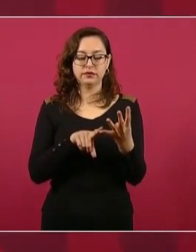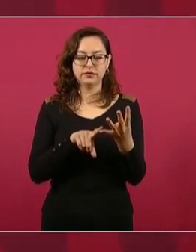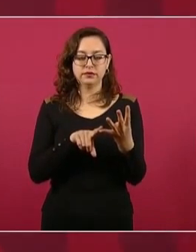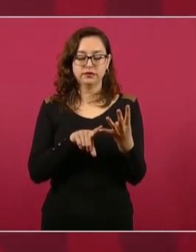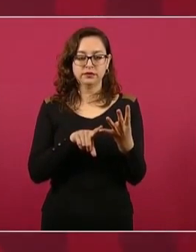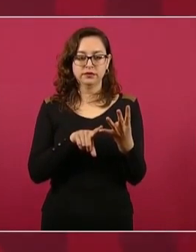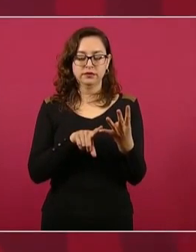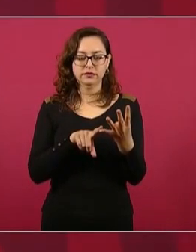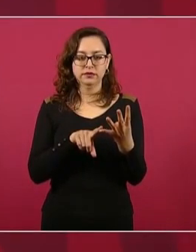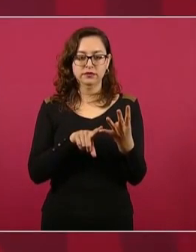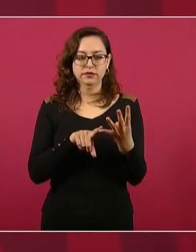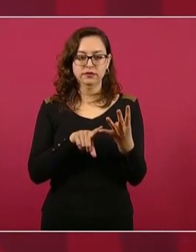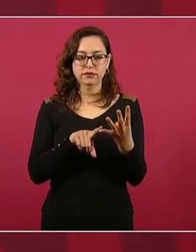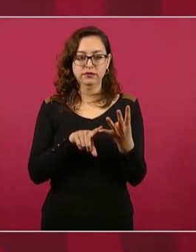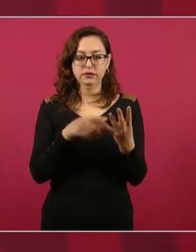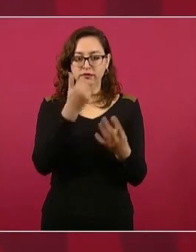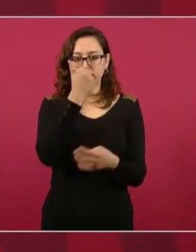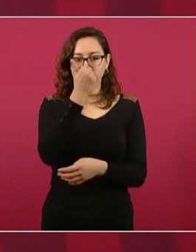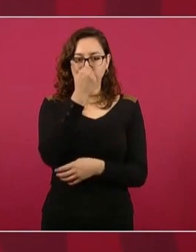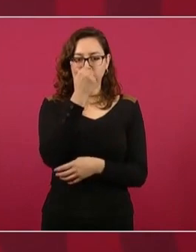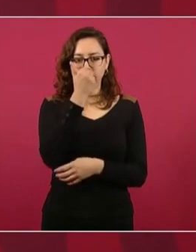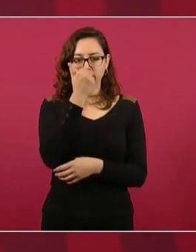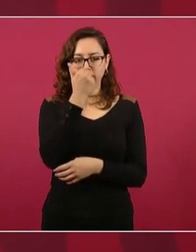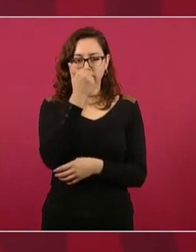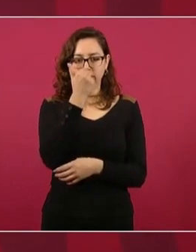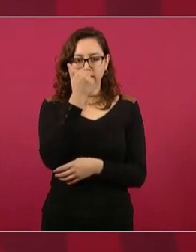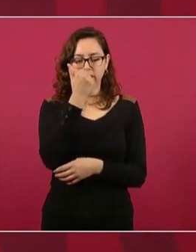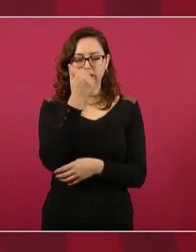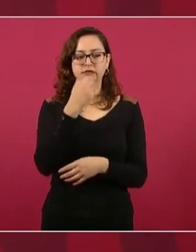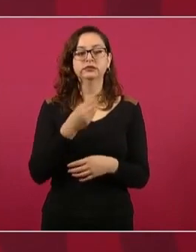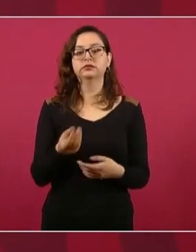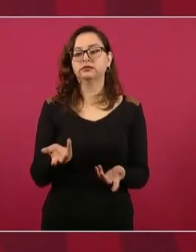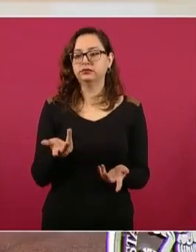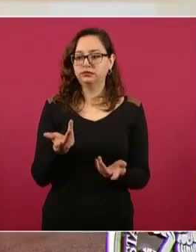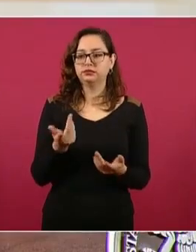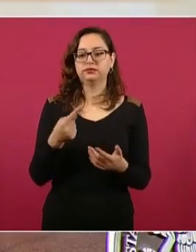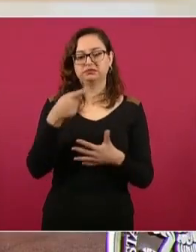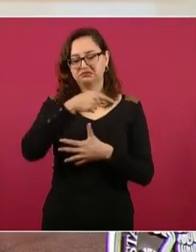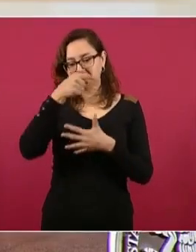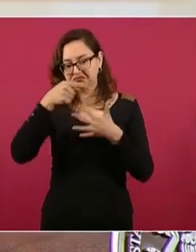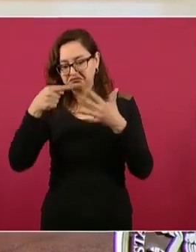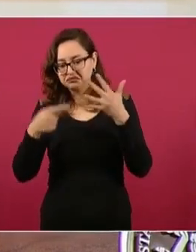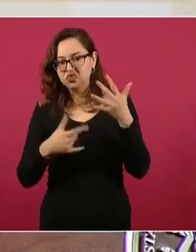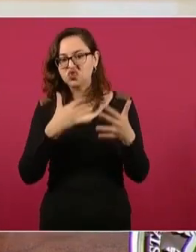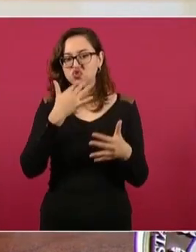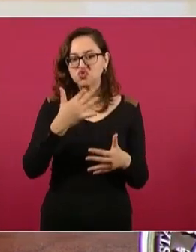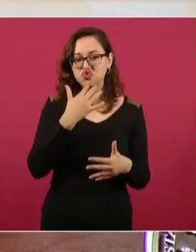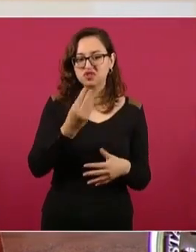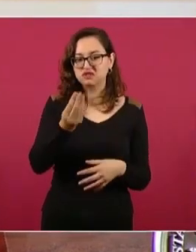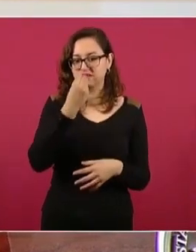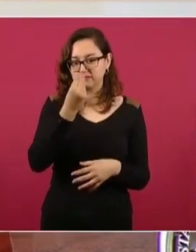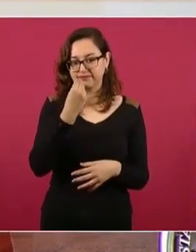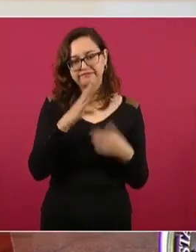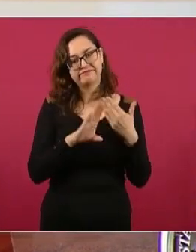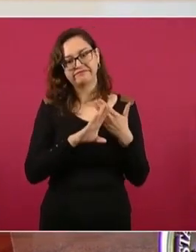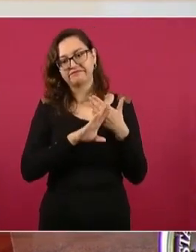lo que tiene que ver con la alimentación, no consumir productos chatarra,